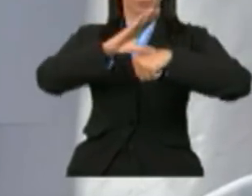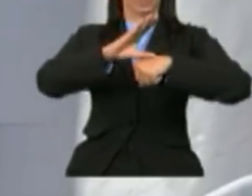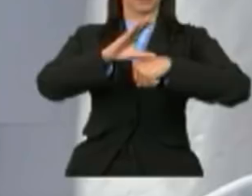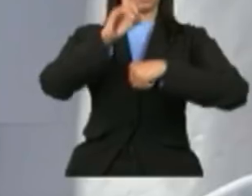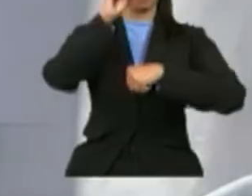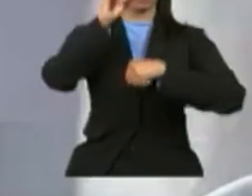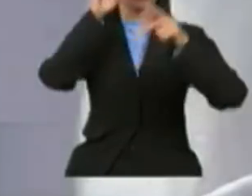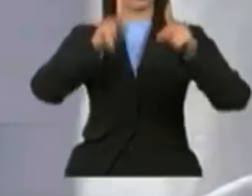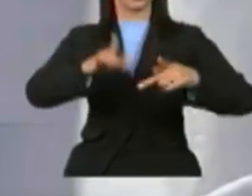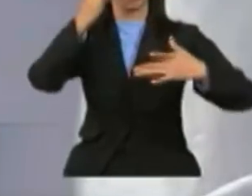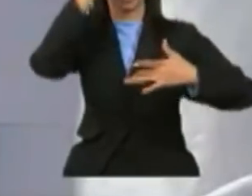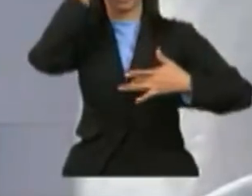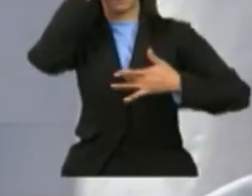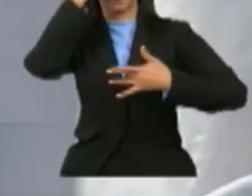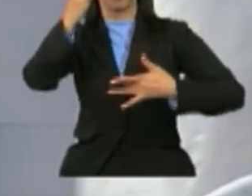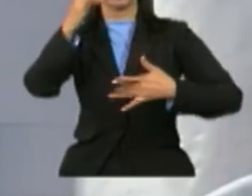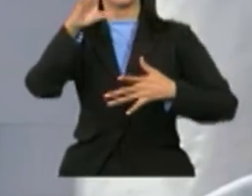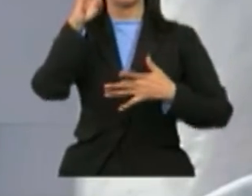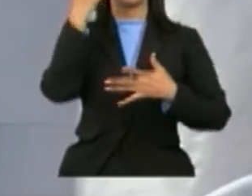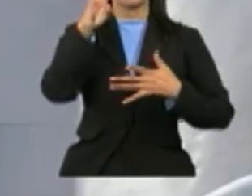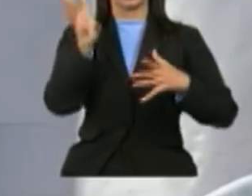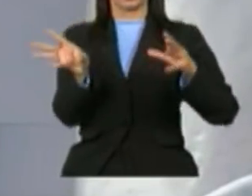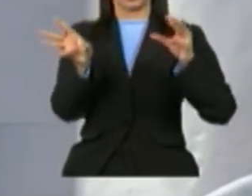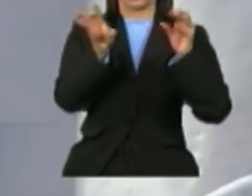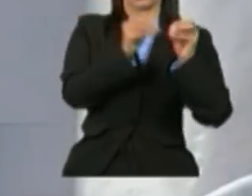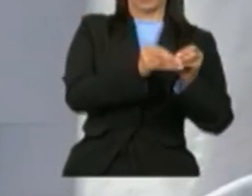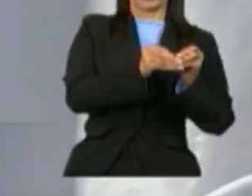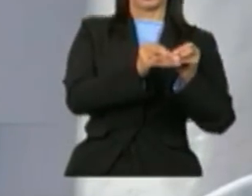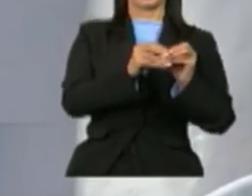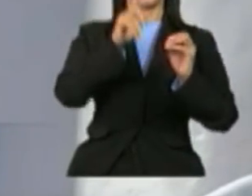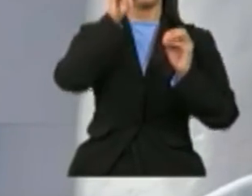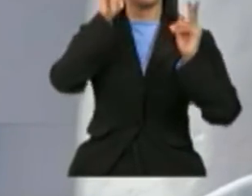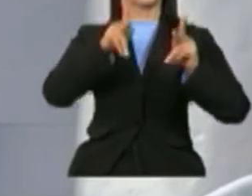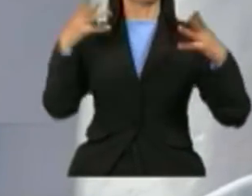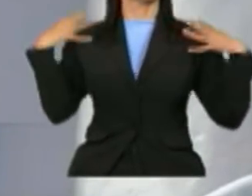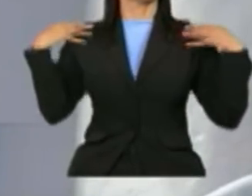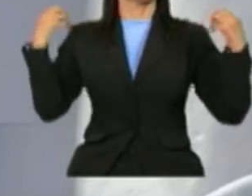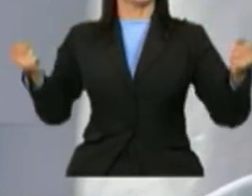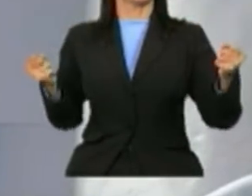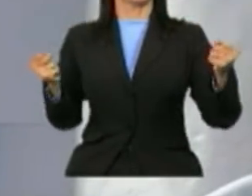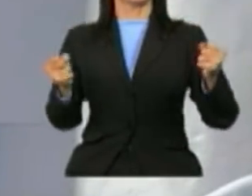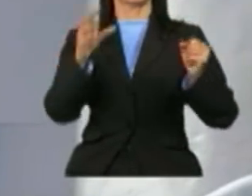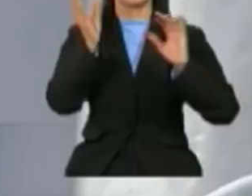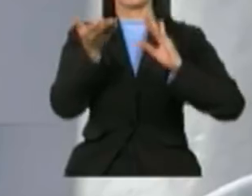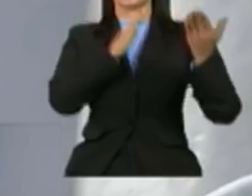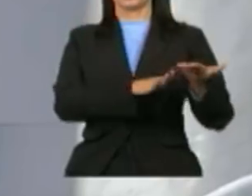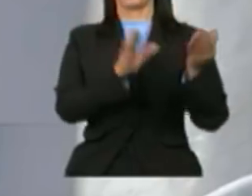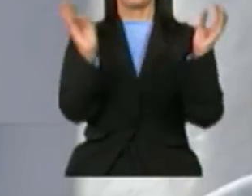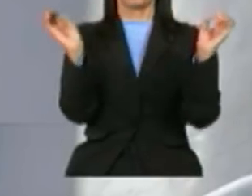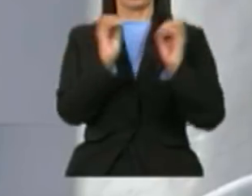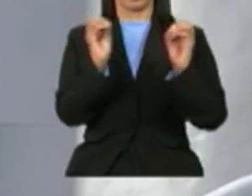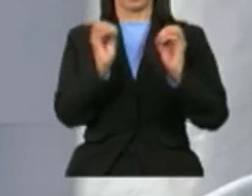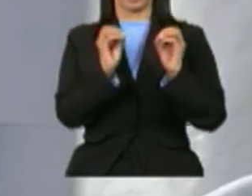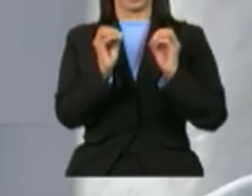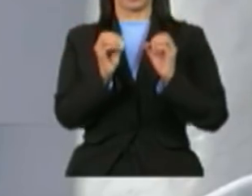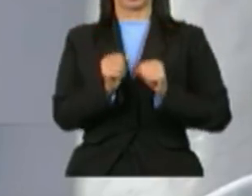un caso nuevo, 16 acumulados, 1 recuperado, 0